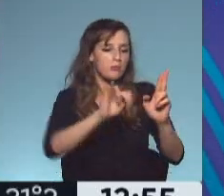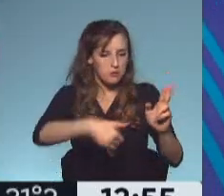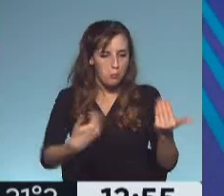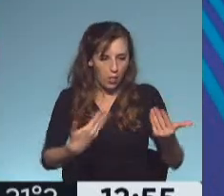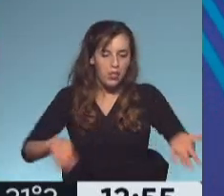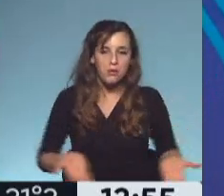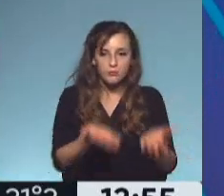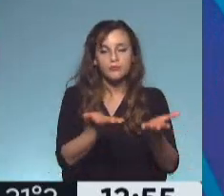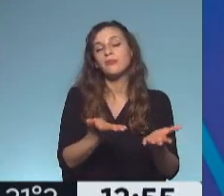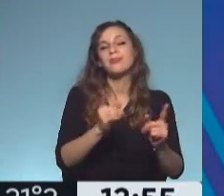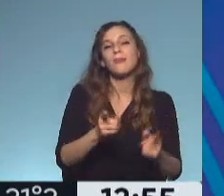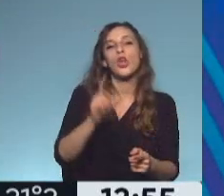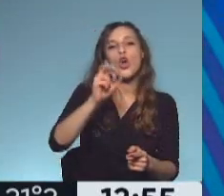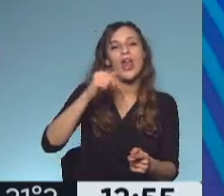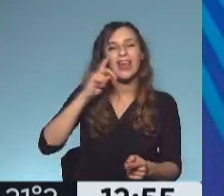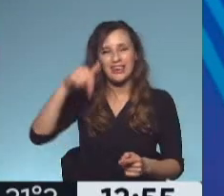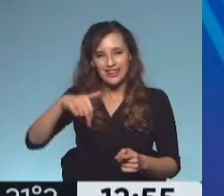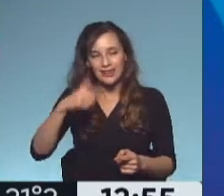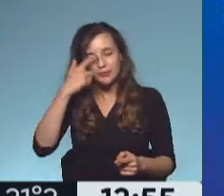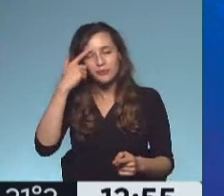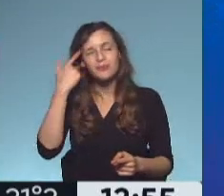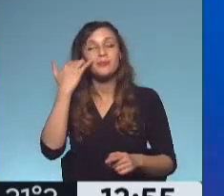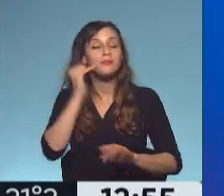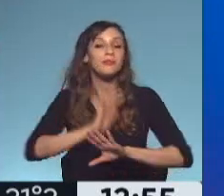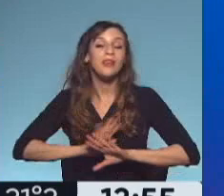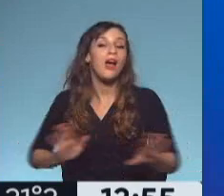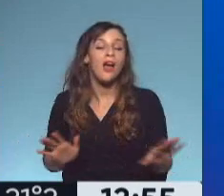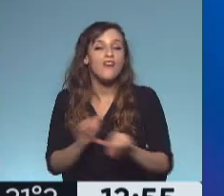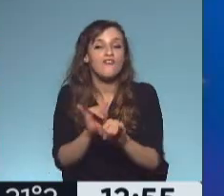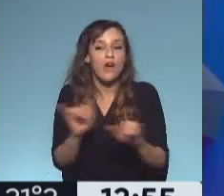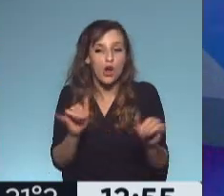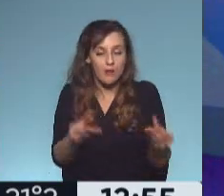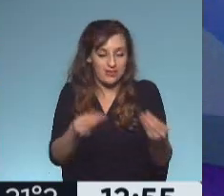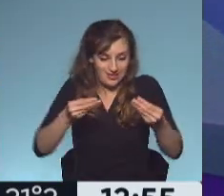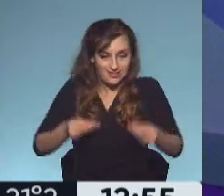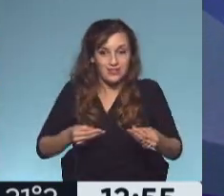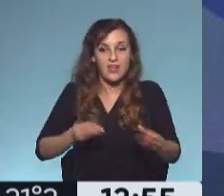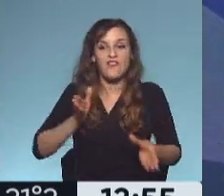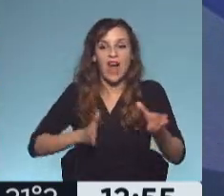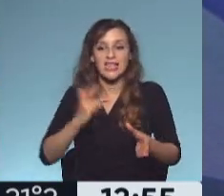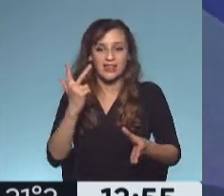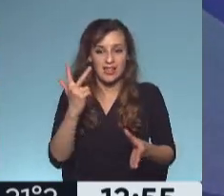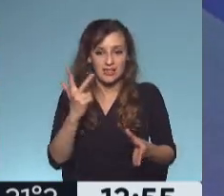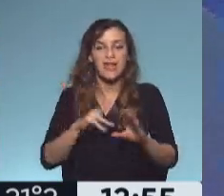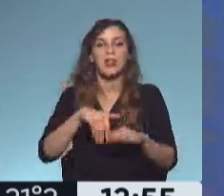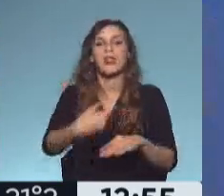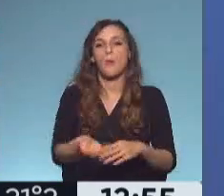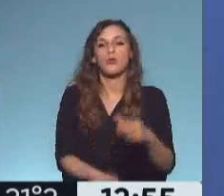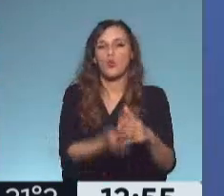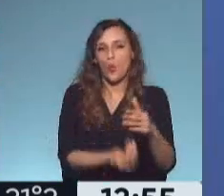la CONAIN y teníamos toda la información de esos informes interinos de fase 3 que posteriormente se publicaron en The